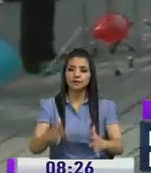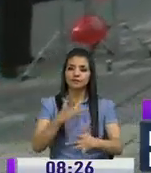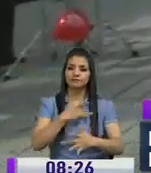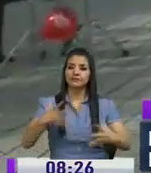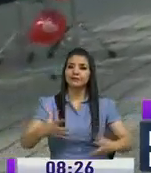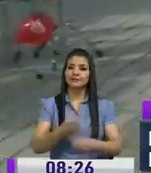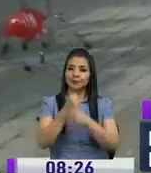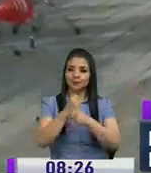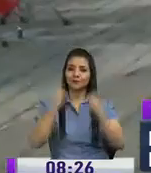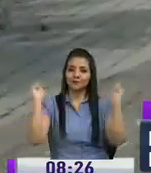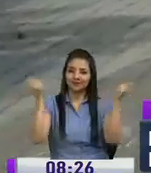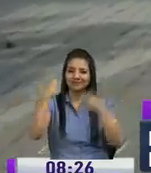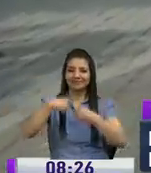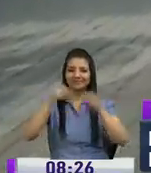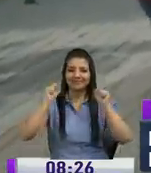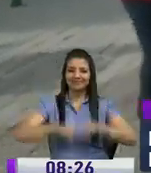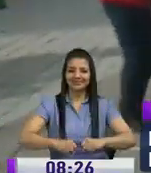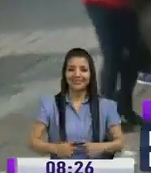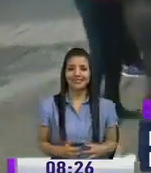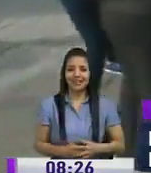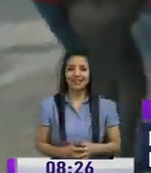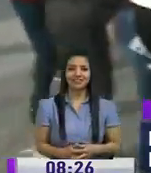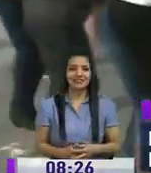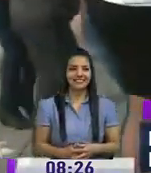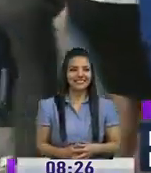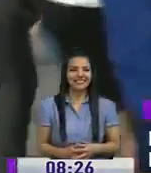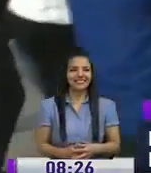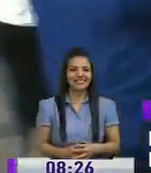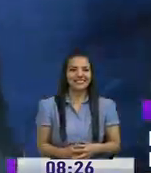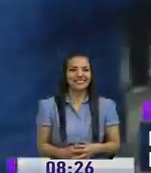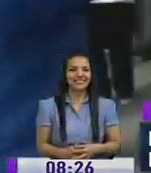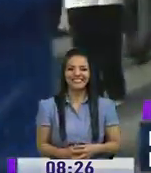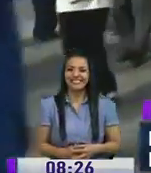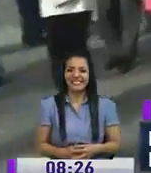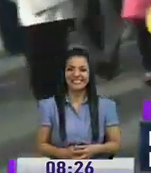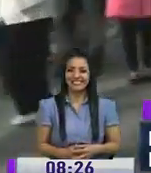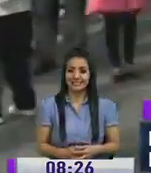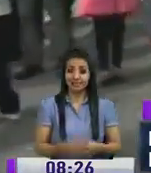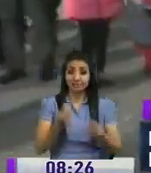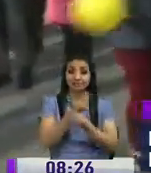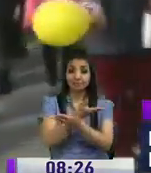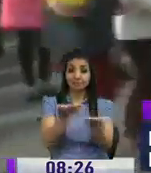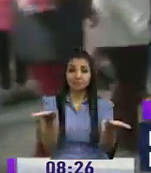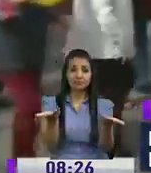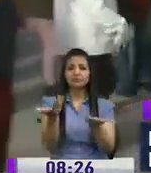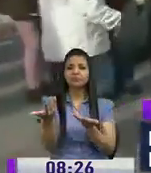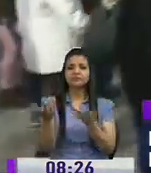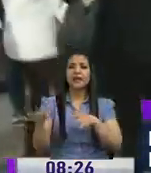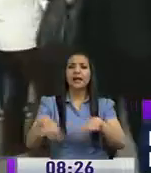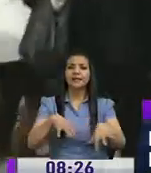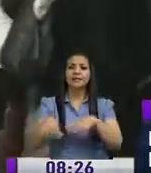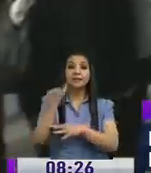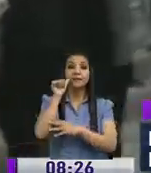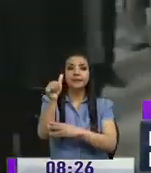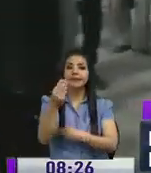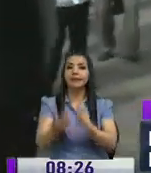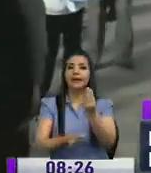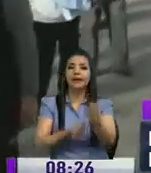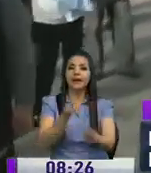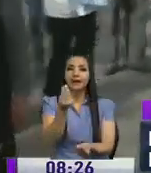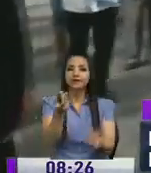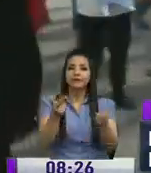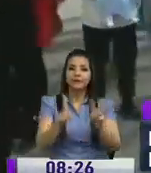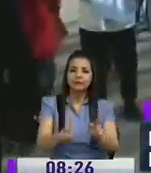celebrar a la carita de Dios. Vamos a hablar con la gestora cultural para que por favor nos comente cuál es el trabajo que se va a realizar y por supuesto